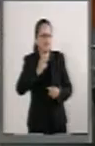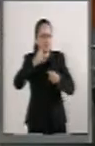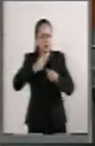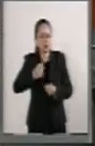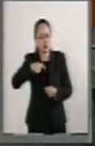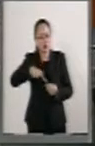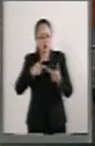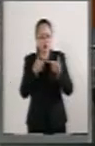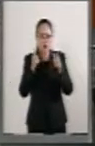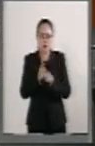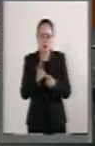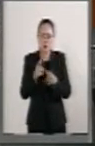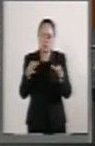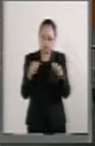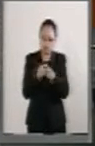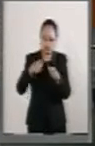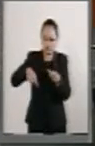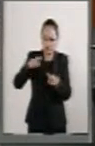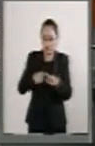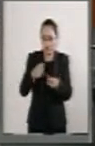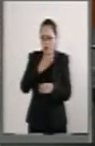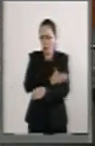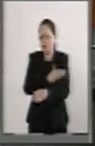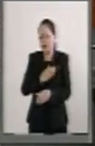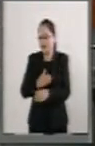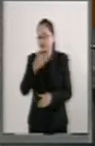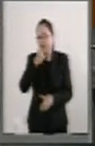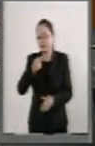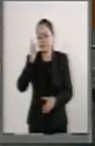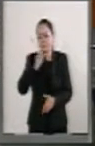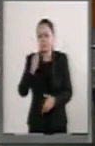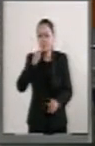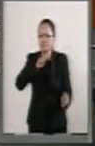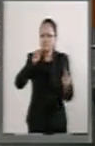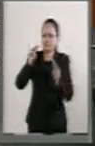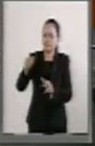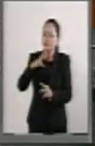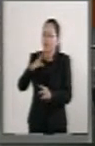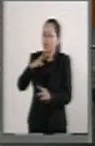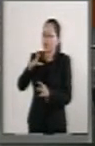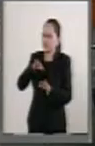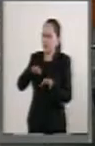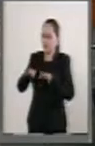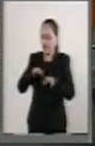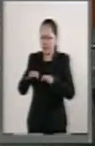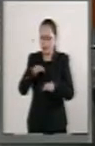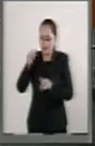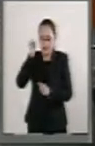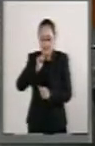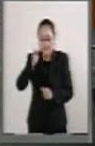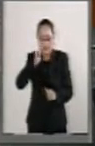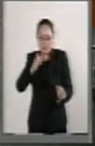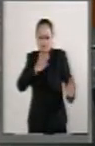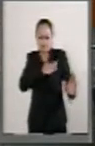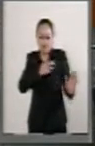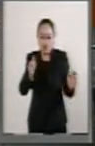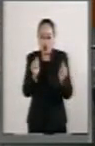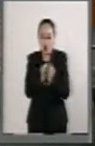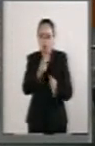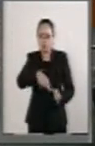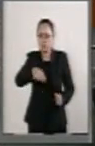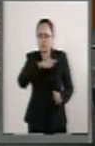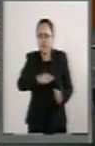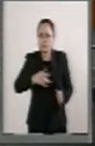tus compañeros y compañeras, que habremos de ver en ti una gran funcionaria comprometida, sensible con